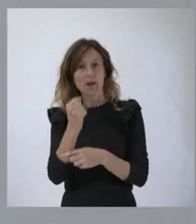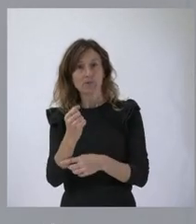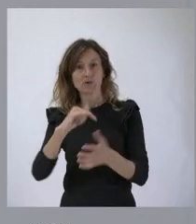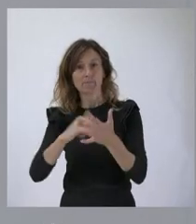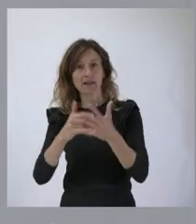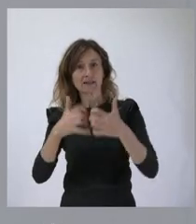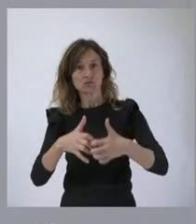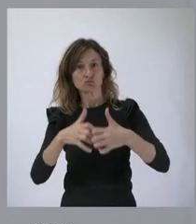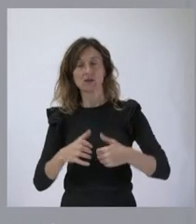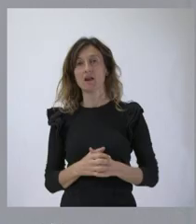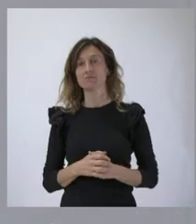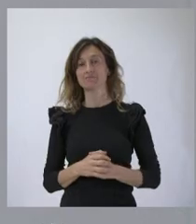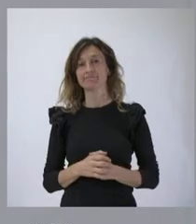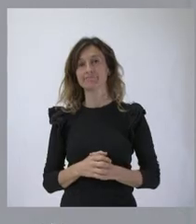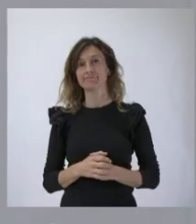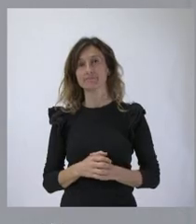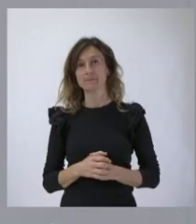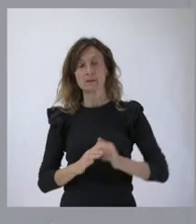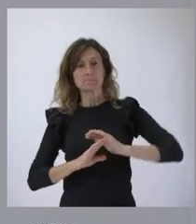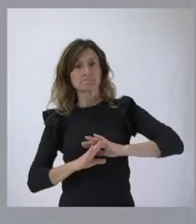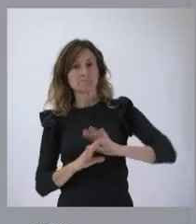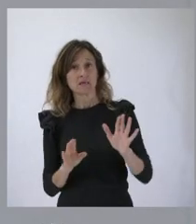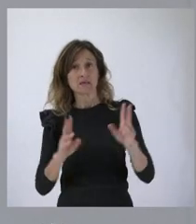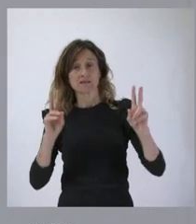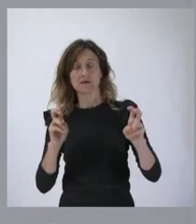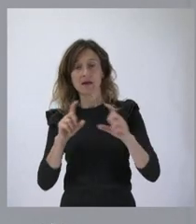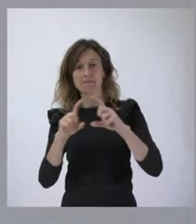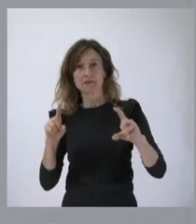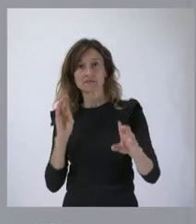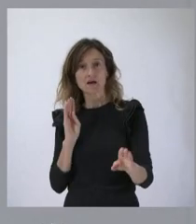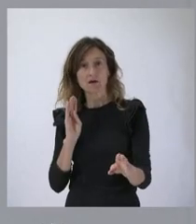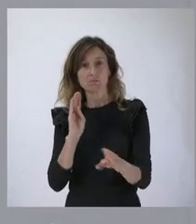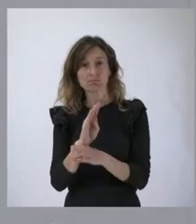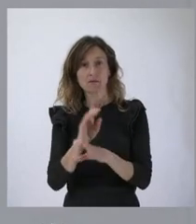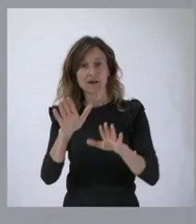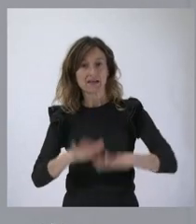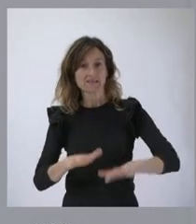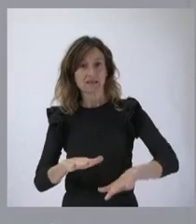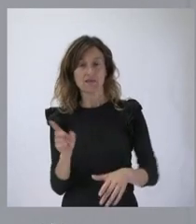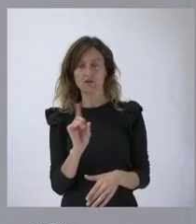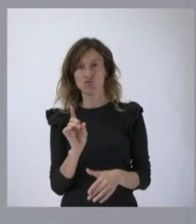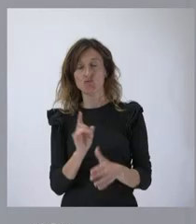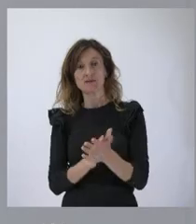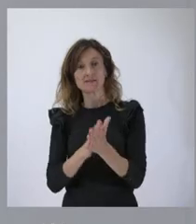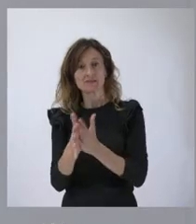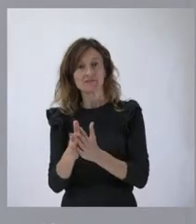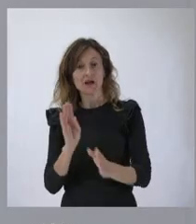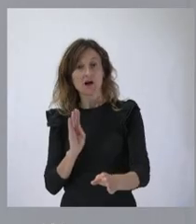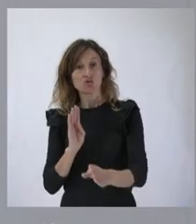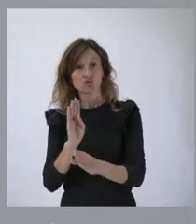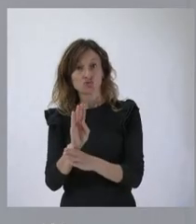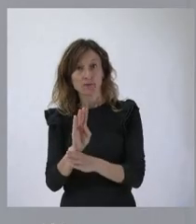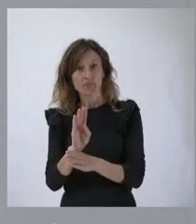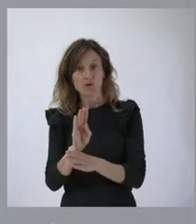Industrial no se trata de subvencionar a una empresa solo para que se quede se trata de subvencionar a